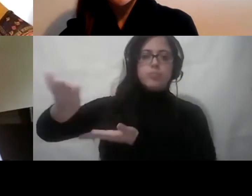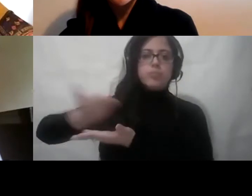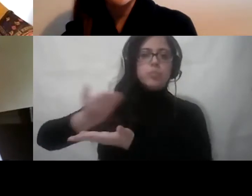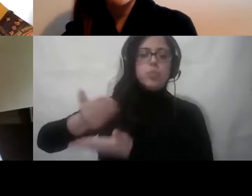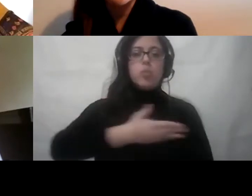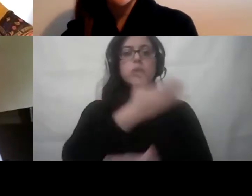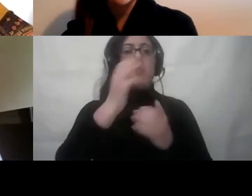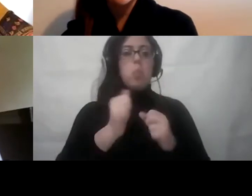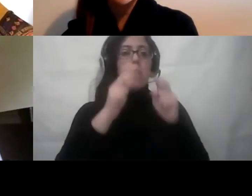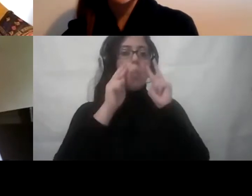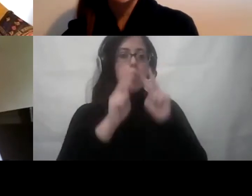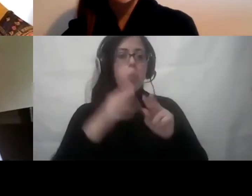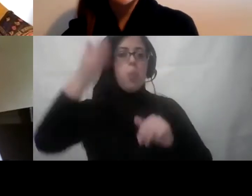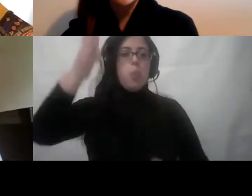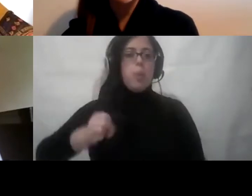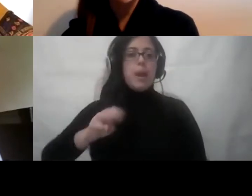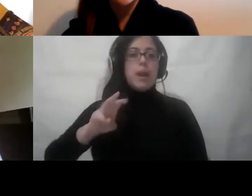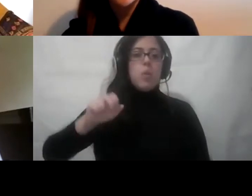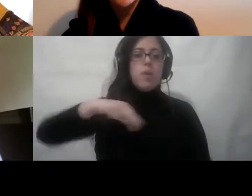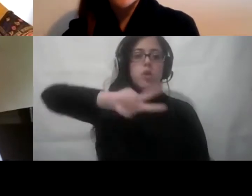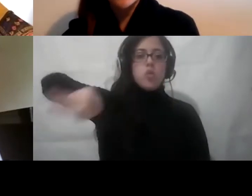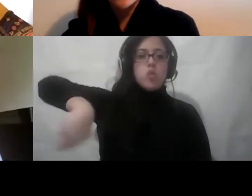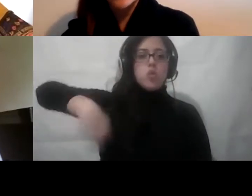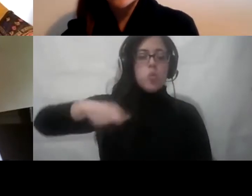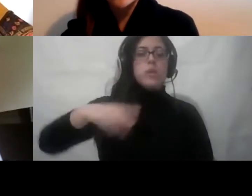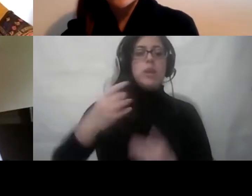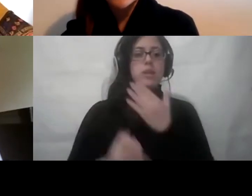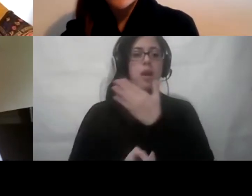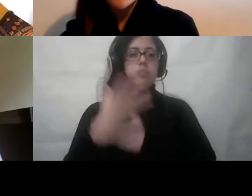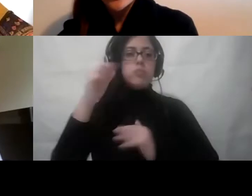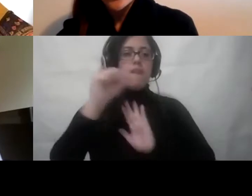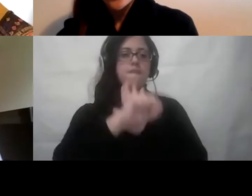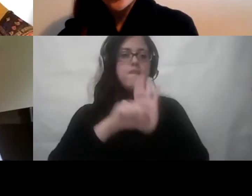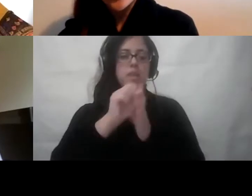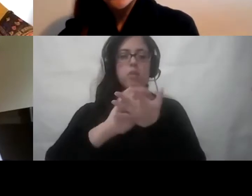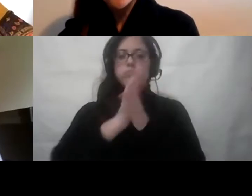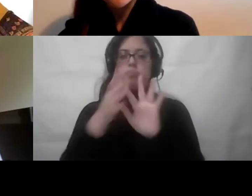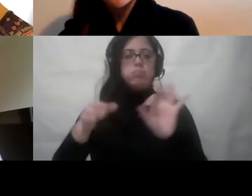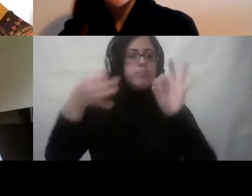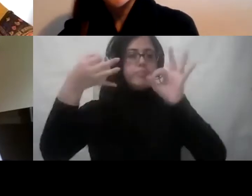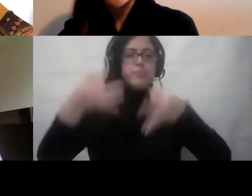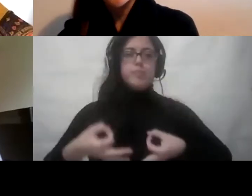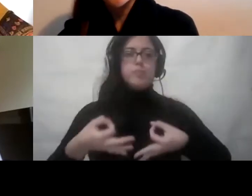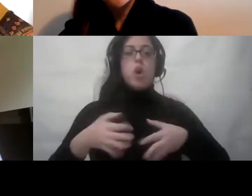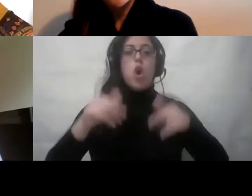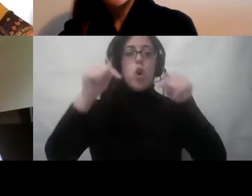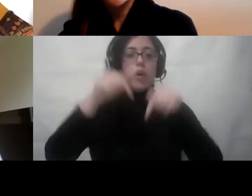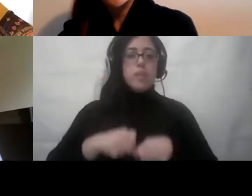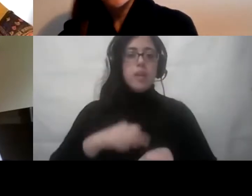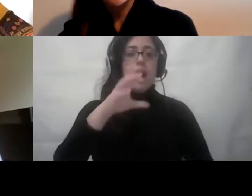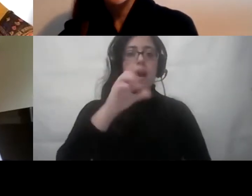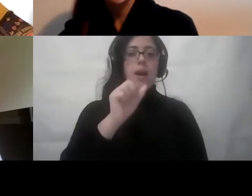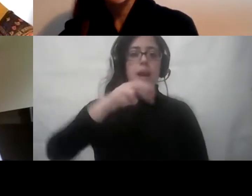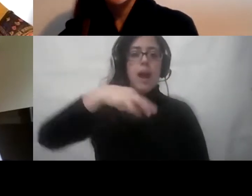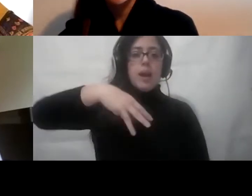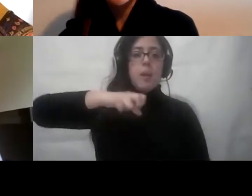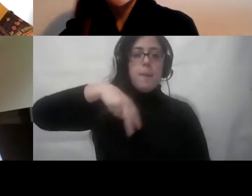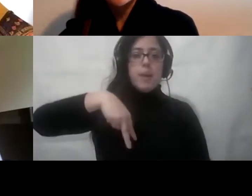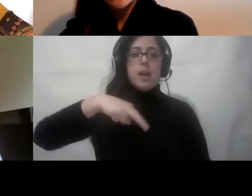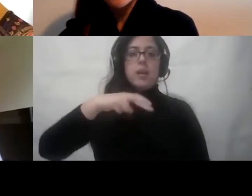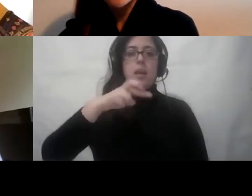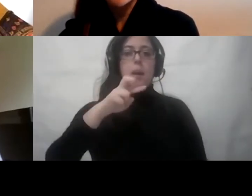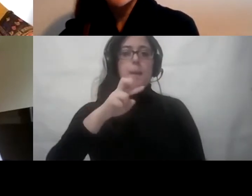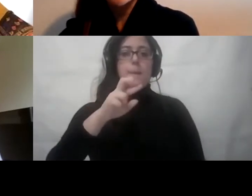podrán revisar en nuestra página web con su video y su presentación. Hoy, Carmen Gloria Zúñiga, Nicole Ábrico,